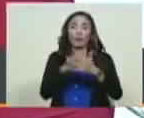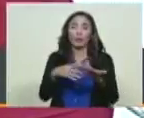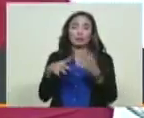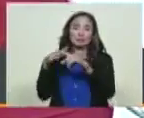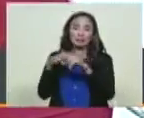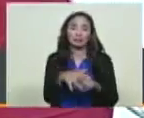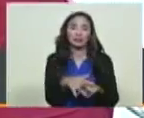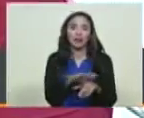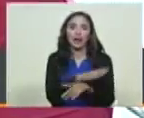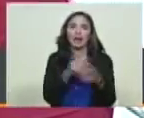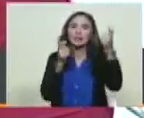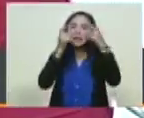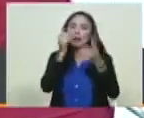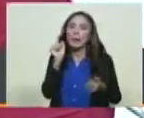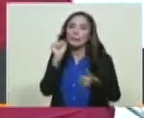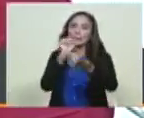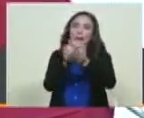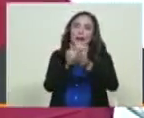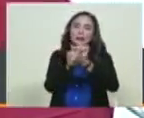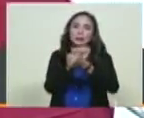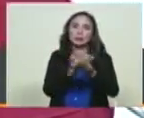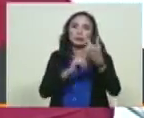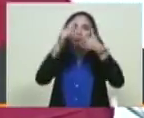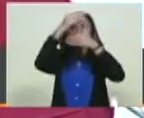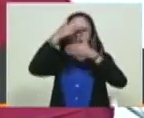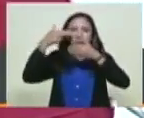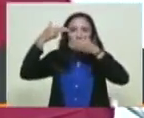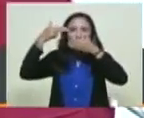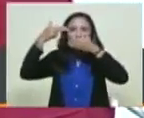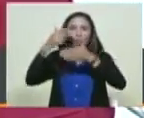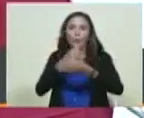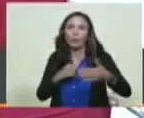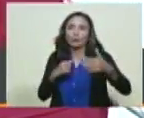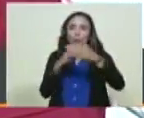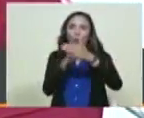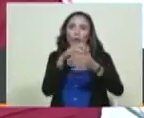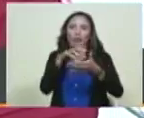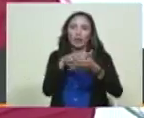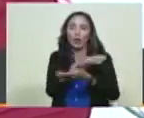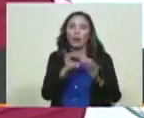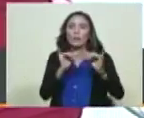capturado secuestrado por la fuerza golpista